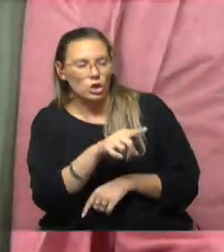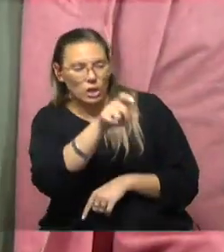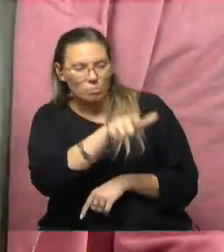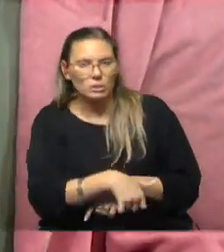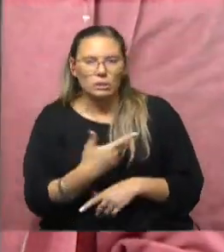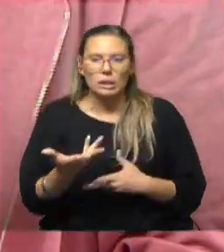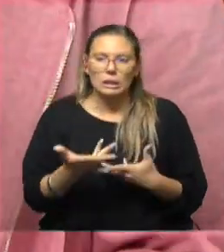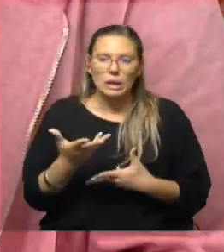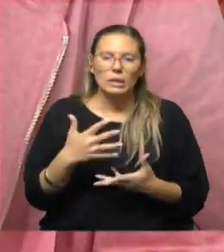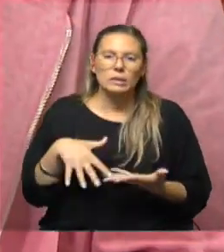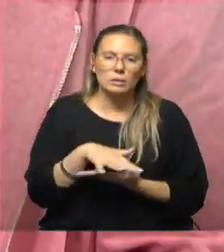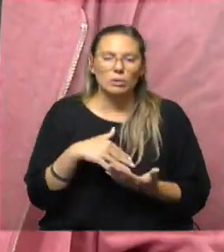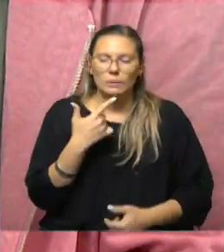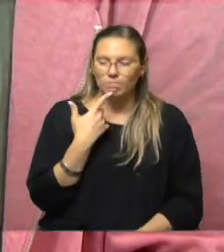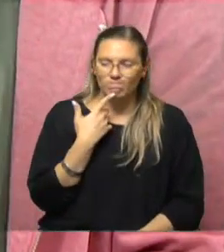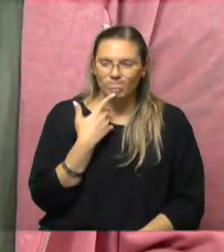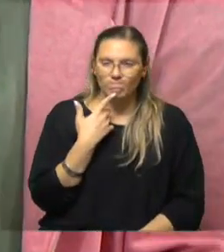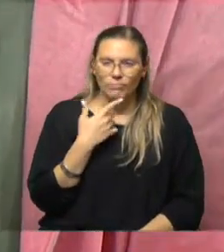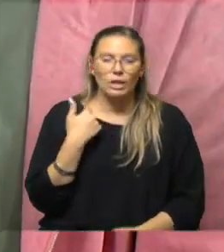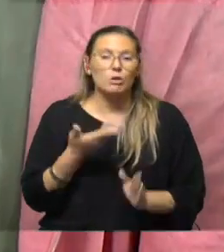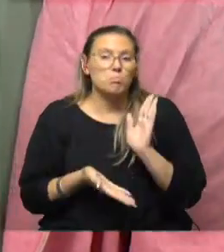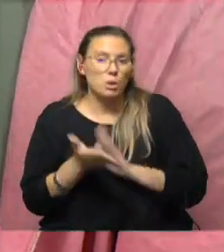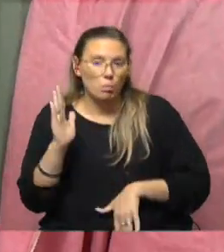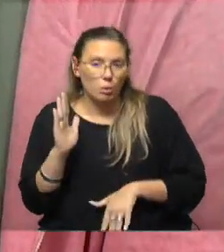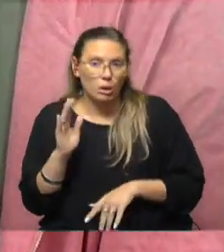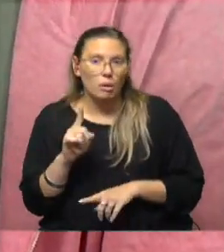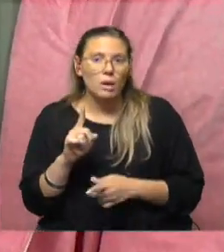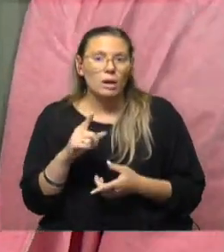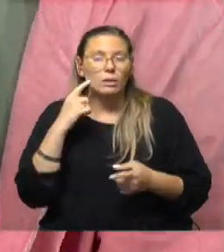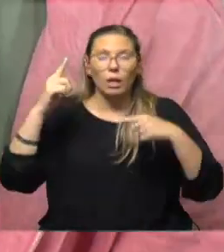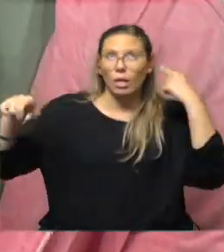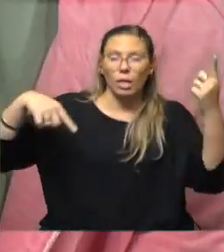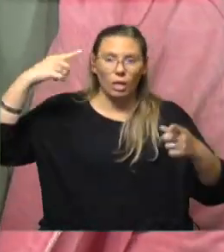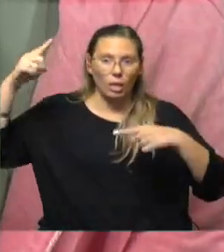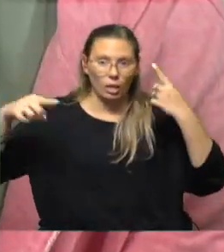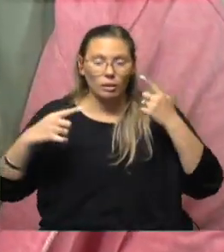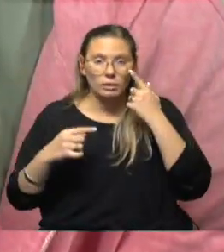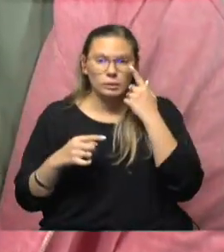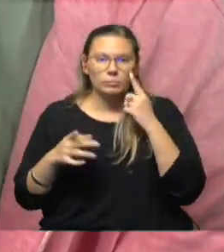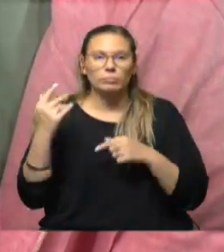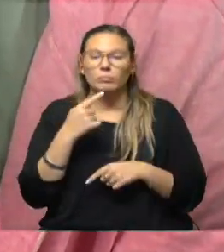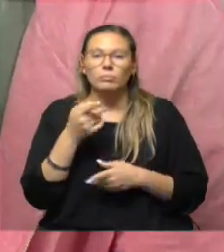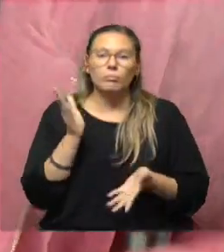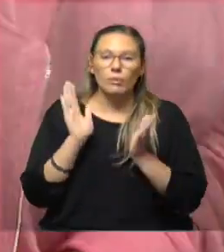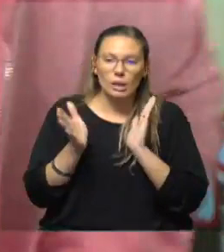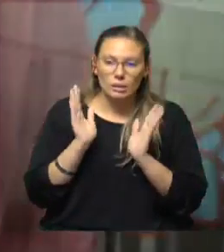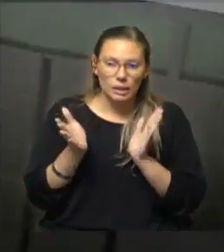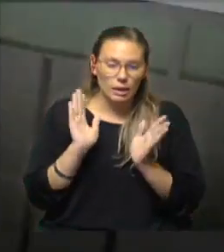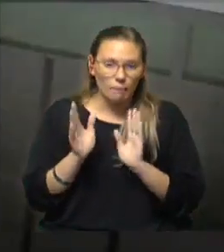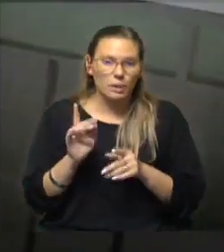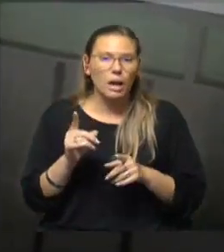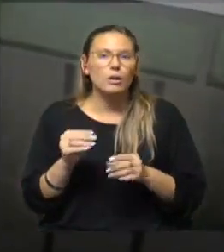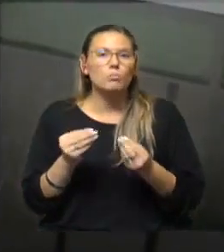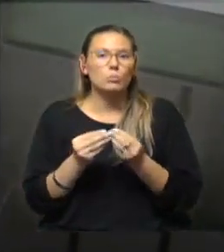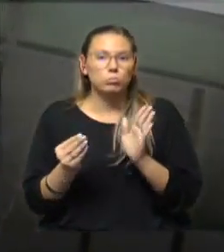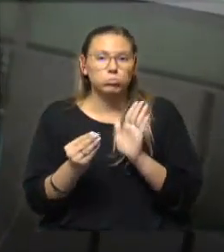y siento que de ahí pasa algo y me voy con eso. Capaz que tengo esa dispersión, sí. Claro. Recién nombraste lo de la terapia y hay un montón de posteos.